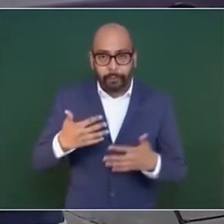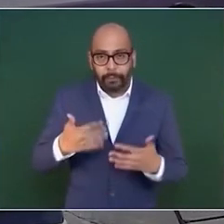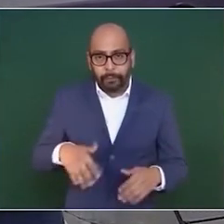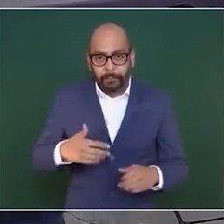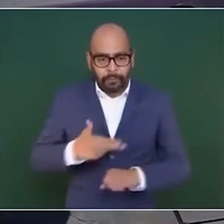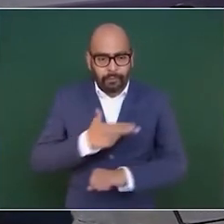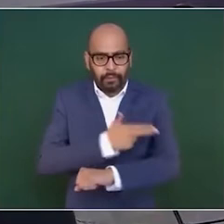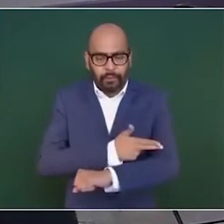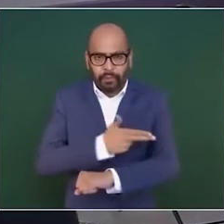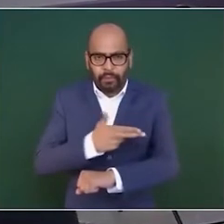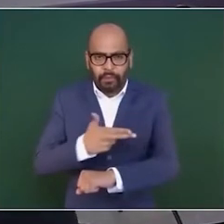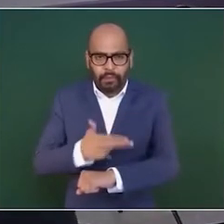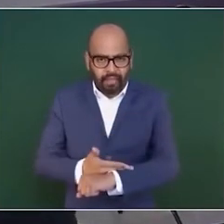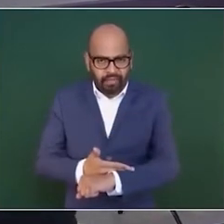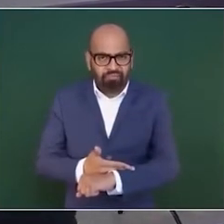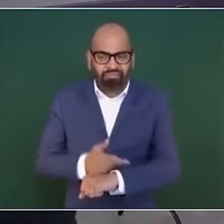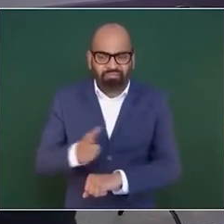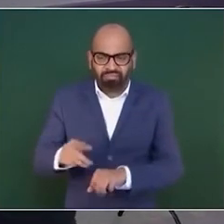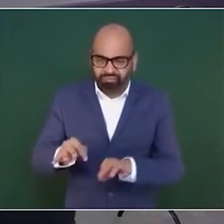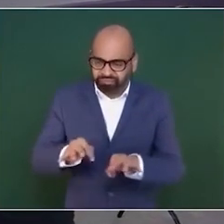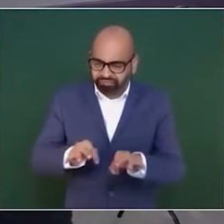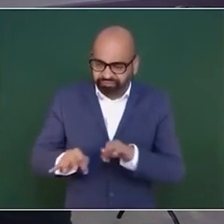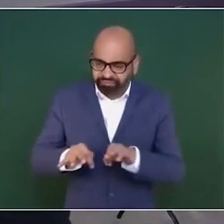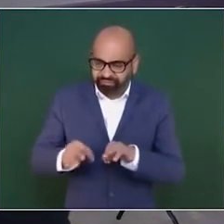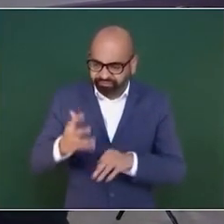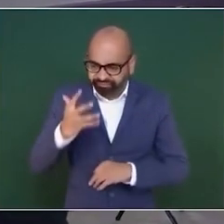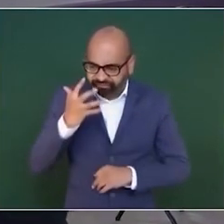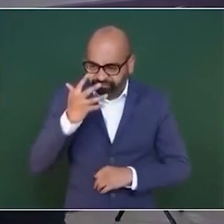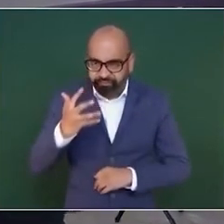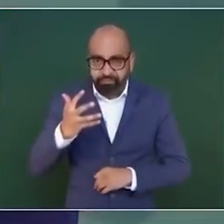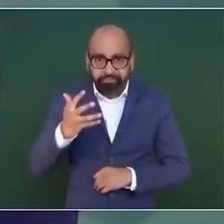trabajador, honesto,